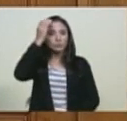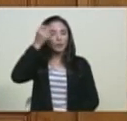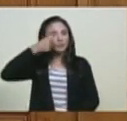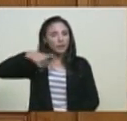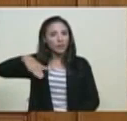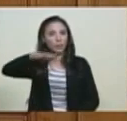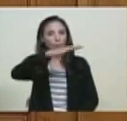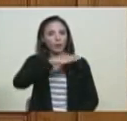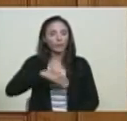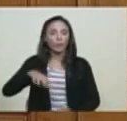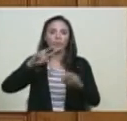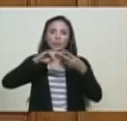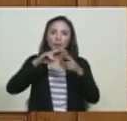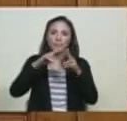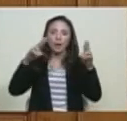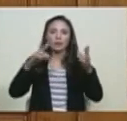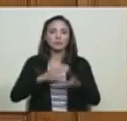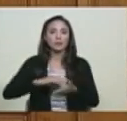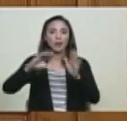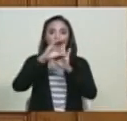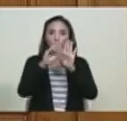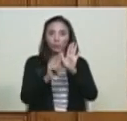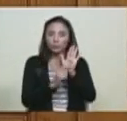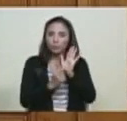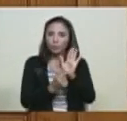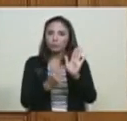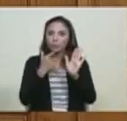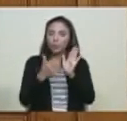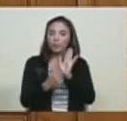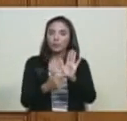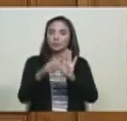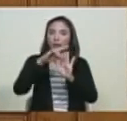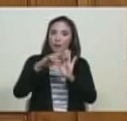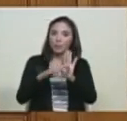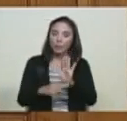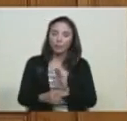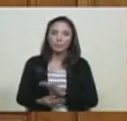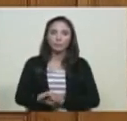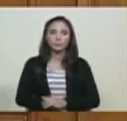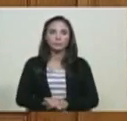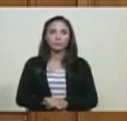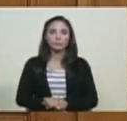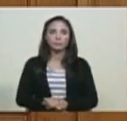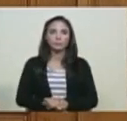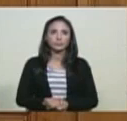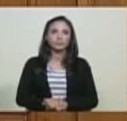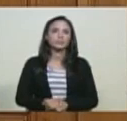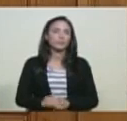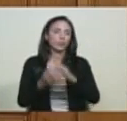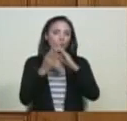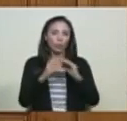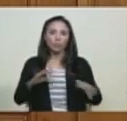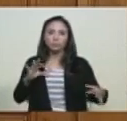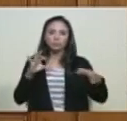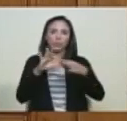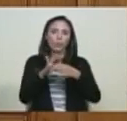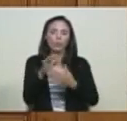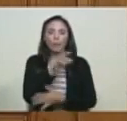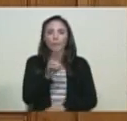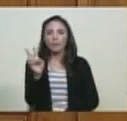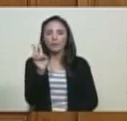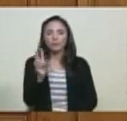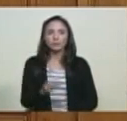nacional de paz constitucional, de paz republicana, logrará blindar a